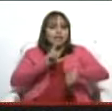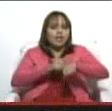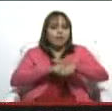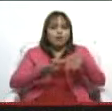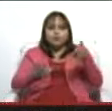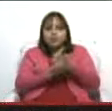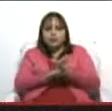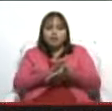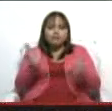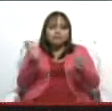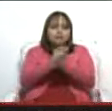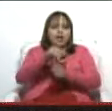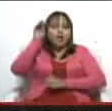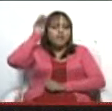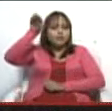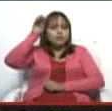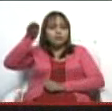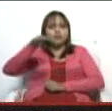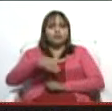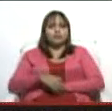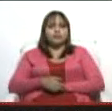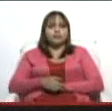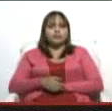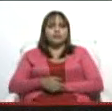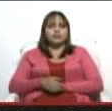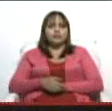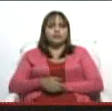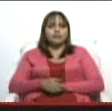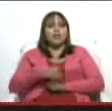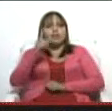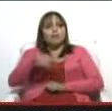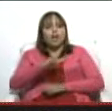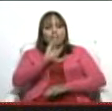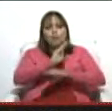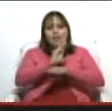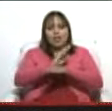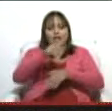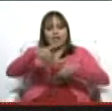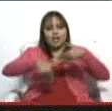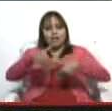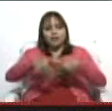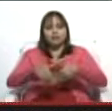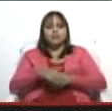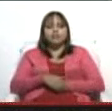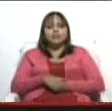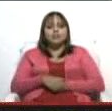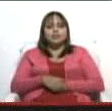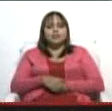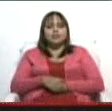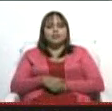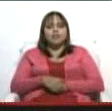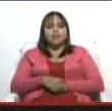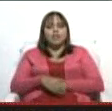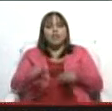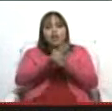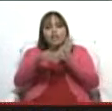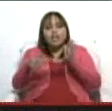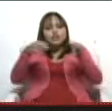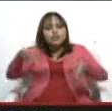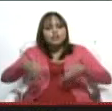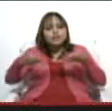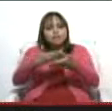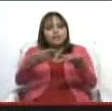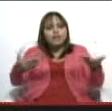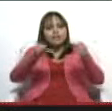de futuro y bajo las garantías electorales amplias que siempre proporciona